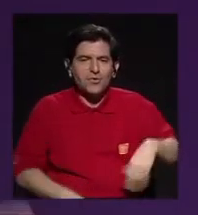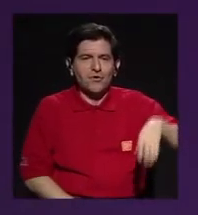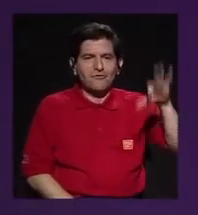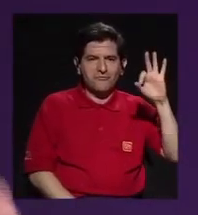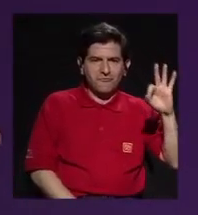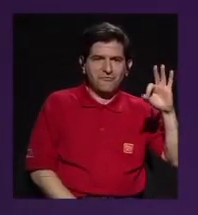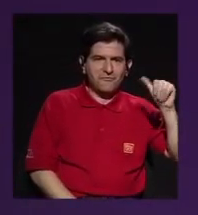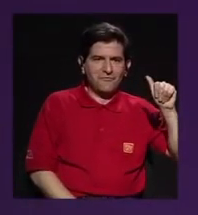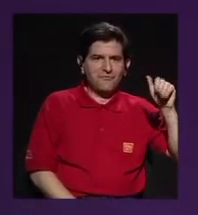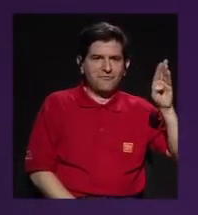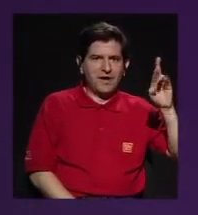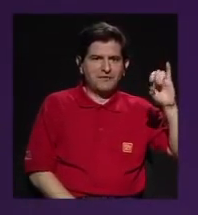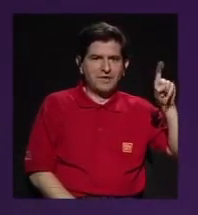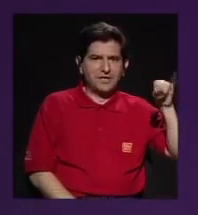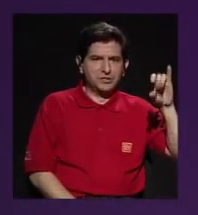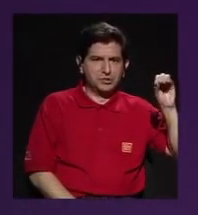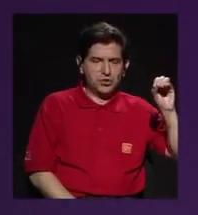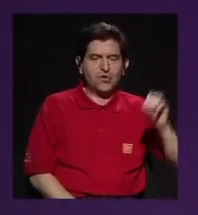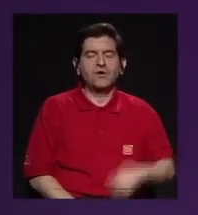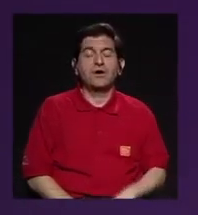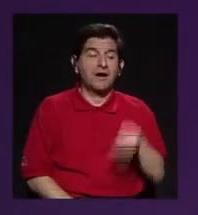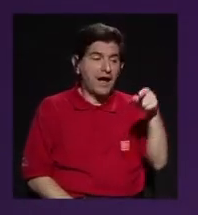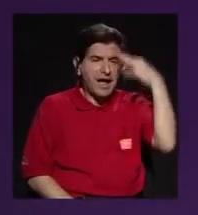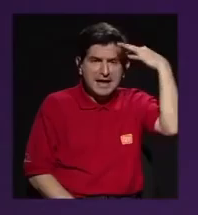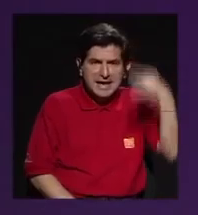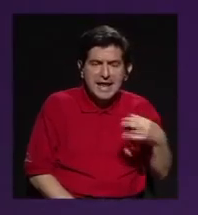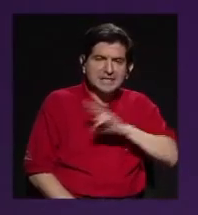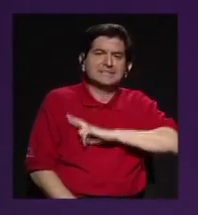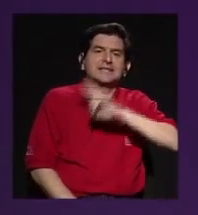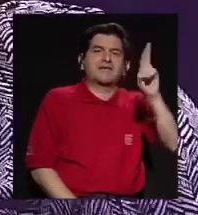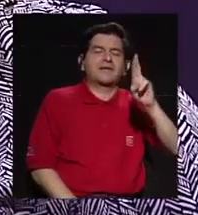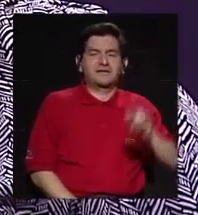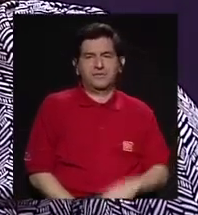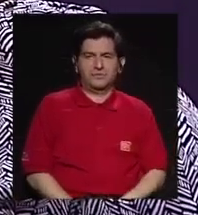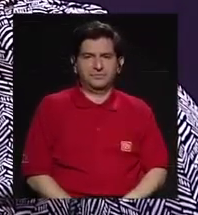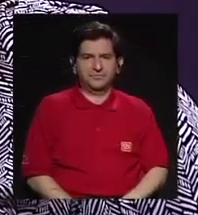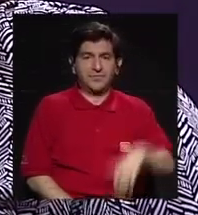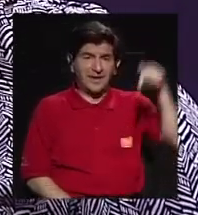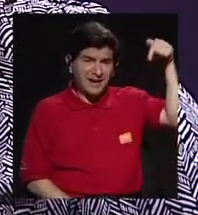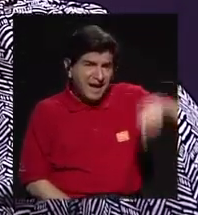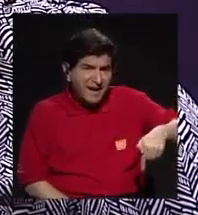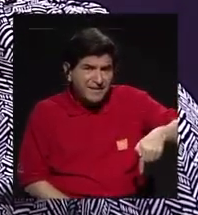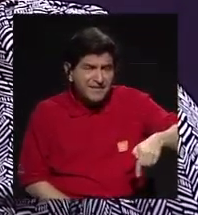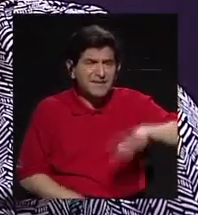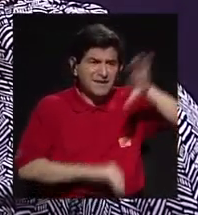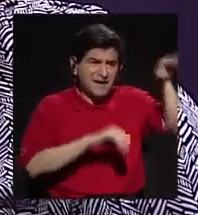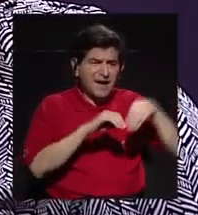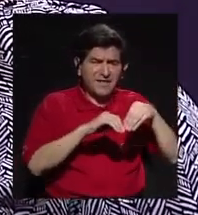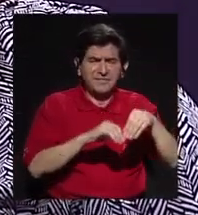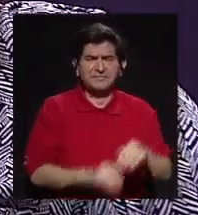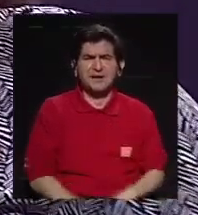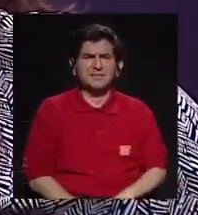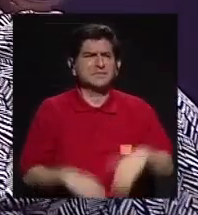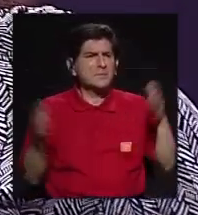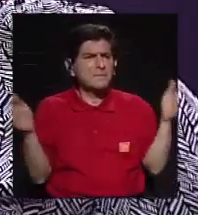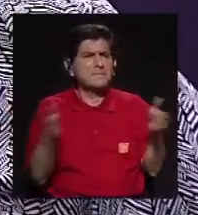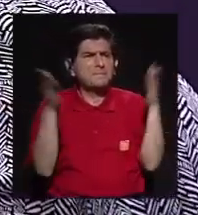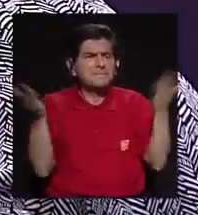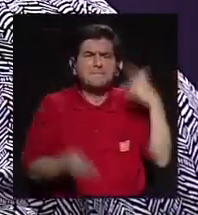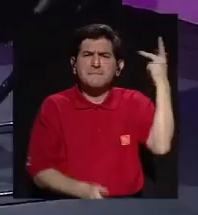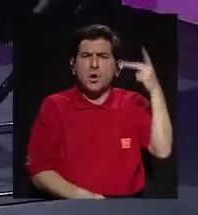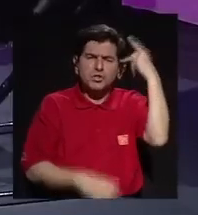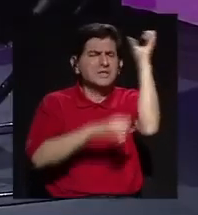¿verdad? Es el elemento de la de las creencias religiosas, ¿verdad? Es decir, aquí, además de las motivaciones